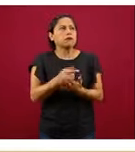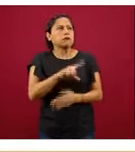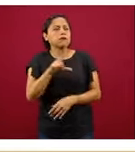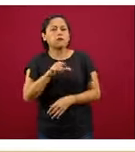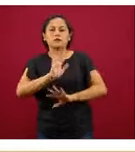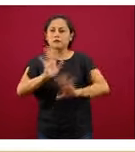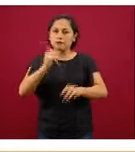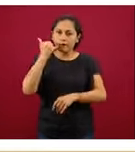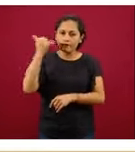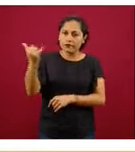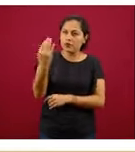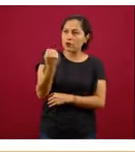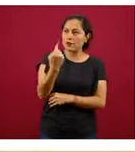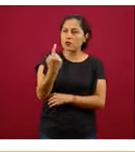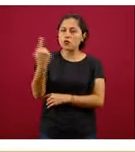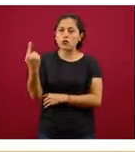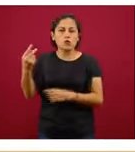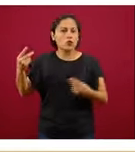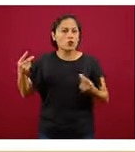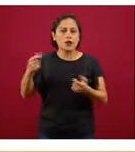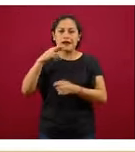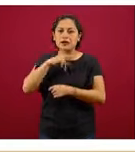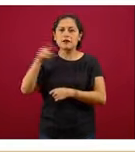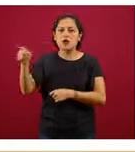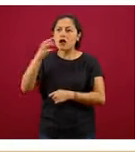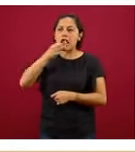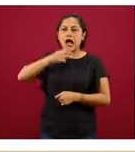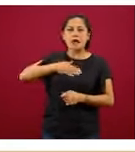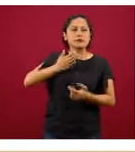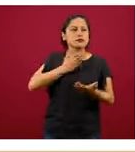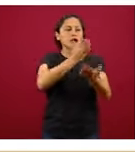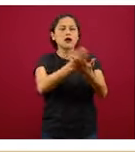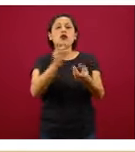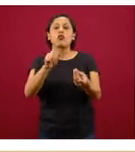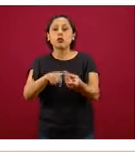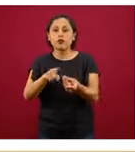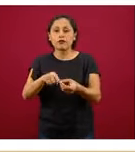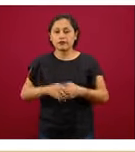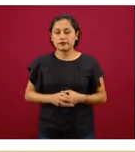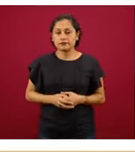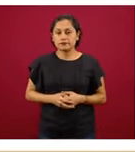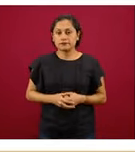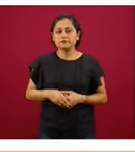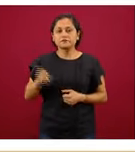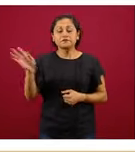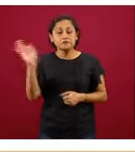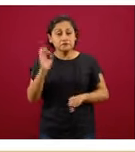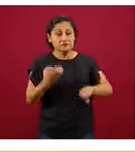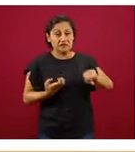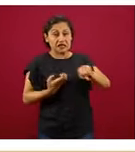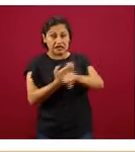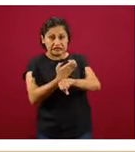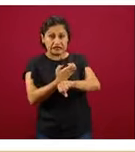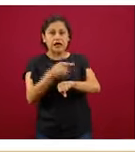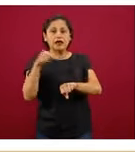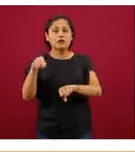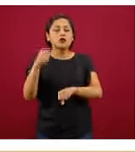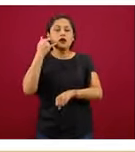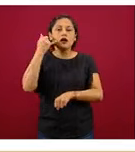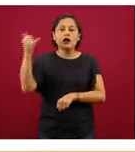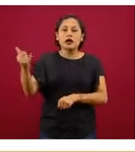este proceso de paso por los centros reguladores, y en caso de que algún centro regulador de los estados no tuviera la capacidad porque ya